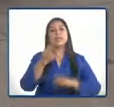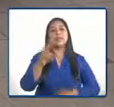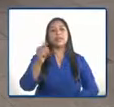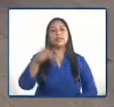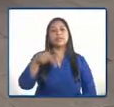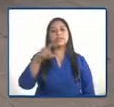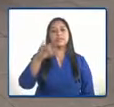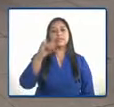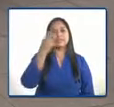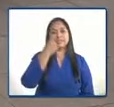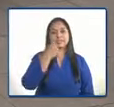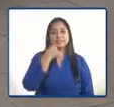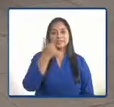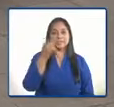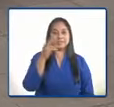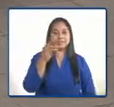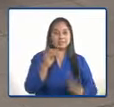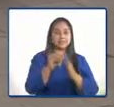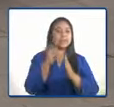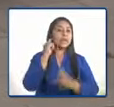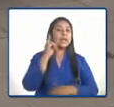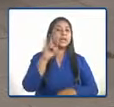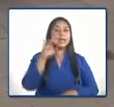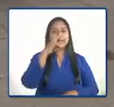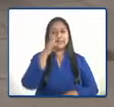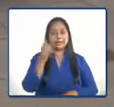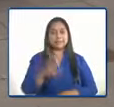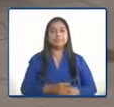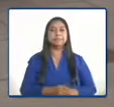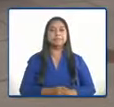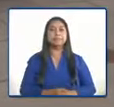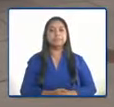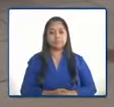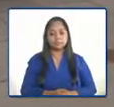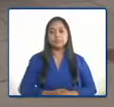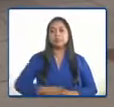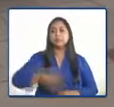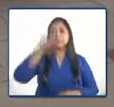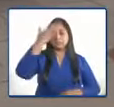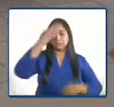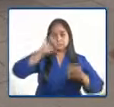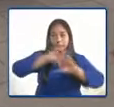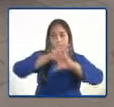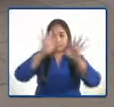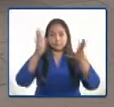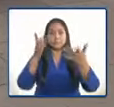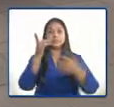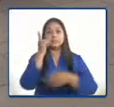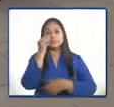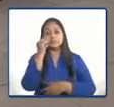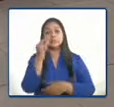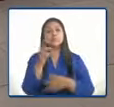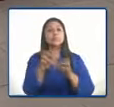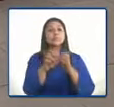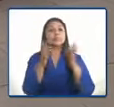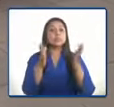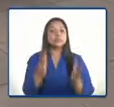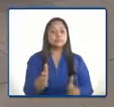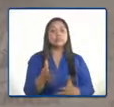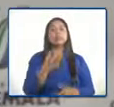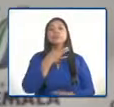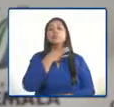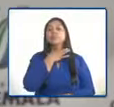escuchamos. Bueno, muy buen día a cada uno de ustedes, señores de prensa, siempre es un privilegio saludarles y